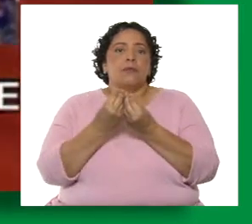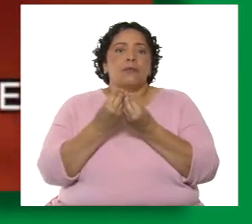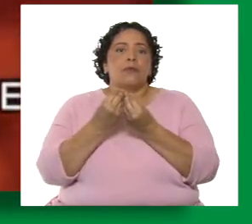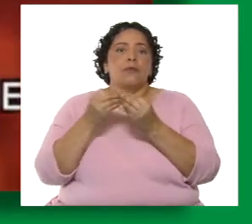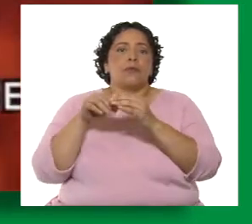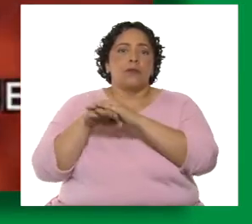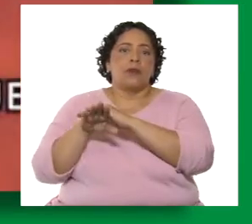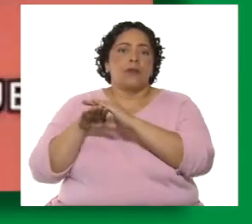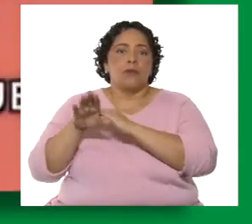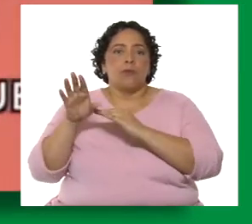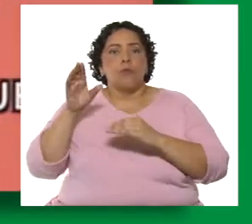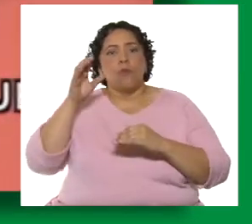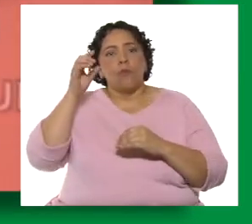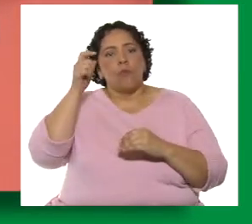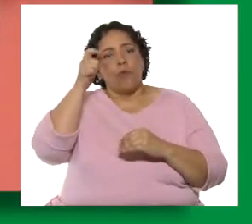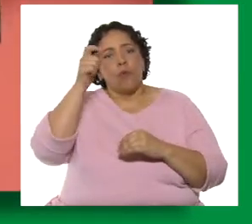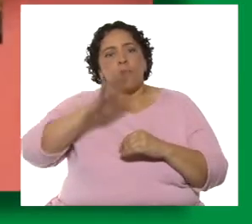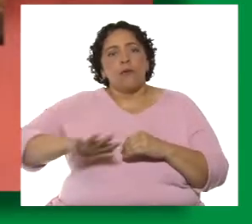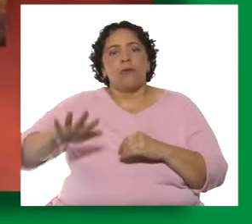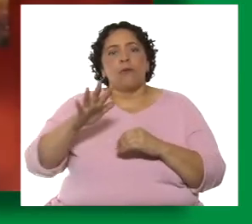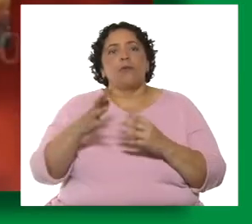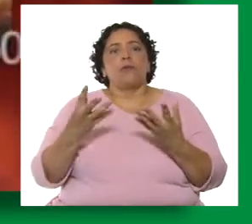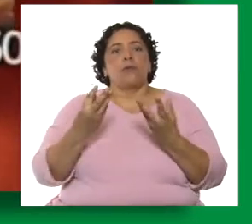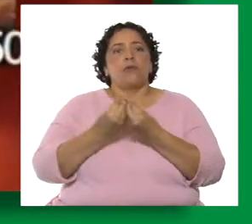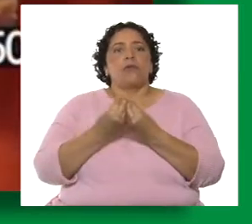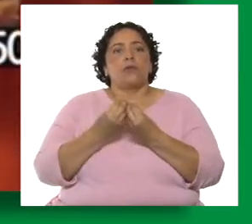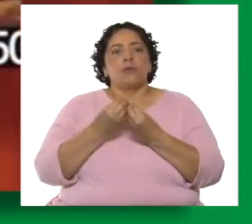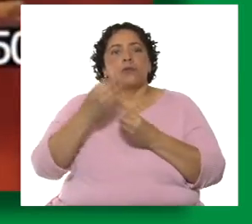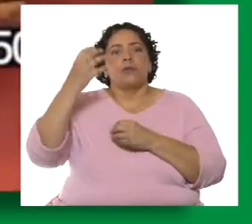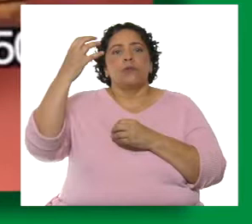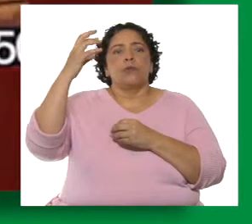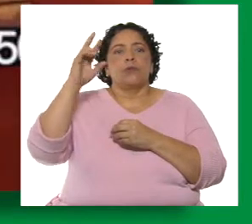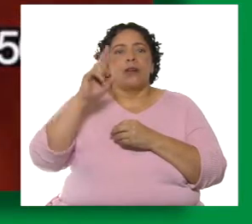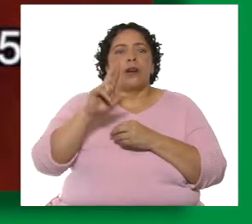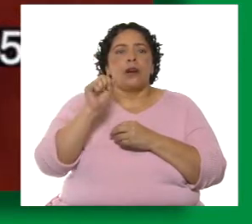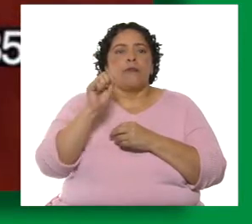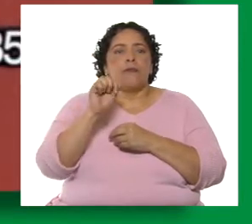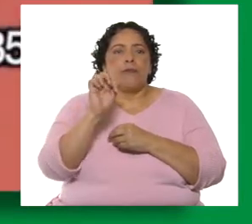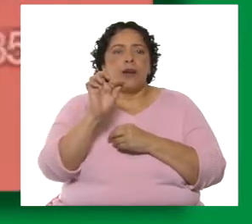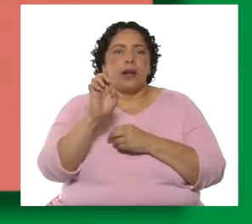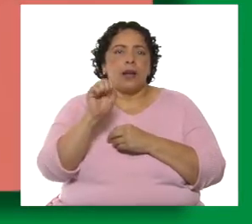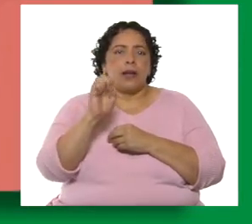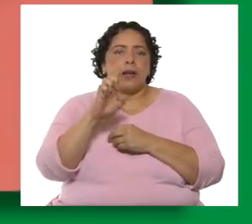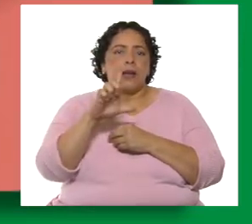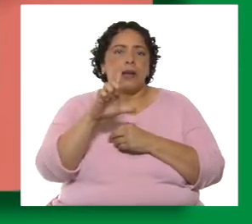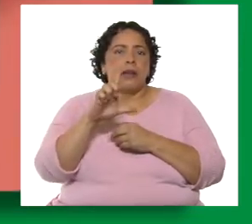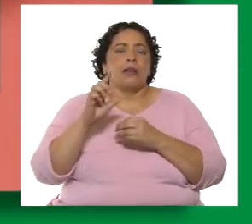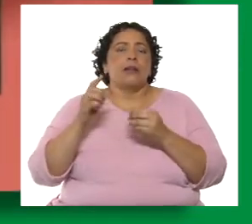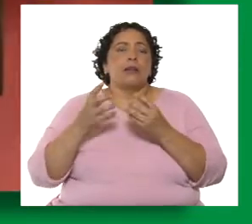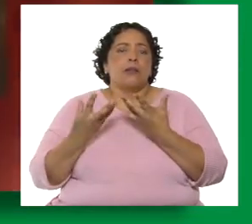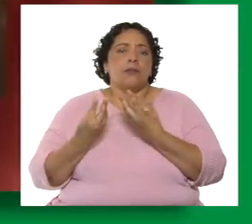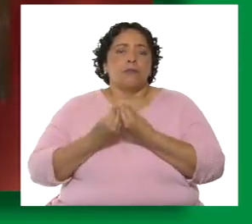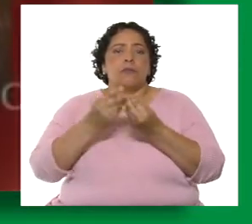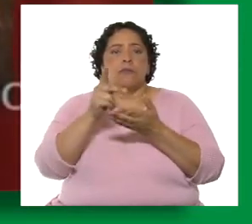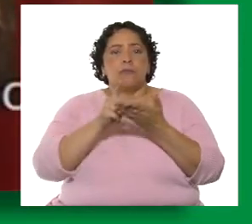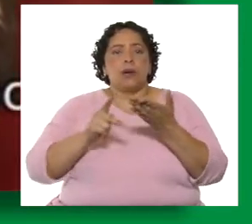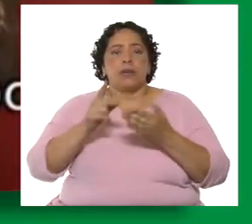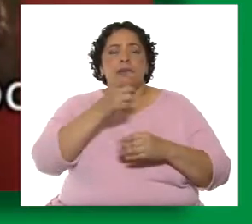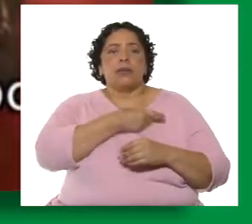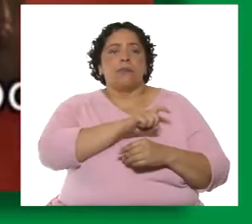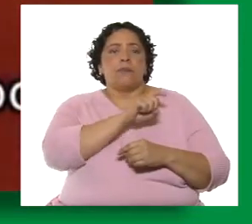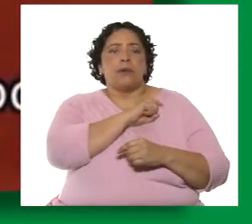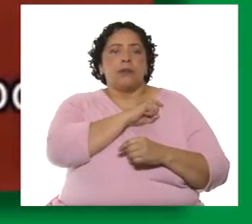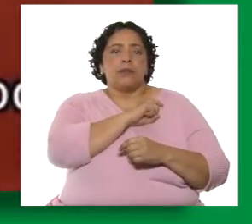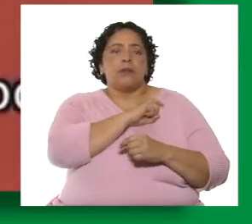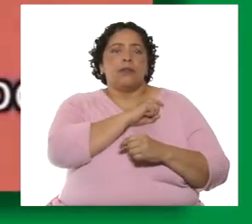el almacenamiento externo del pueblo. Bajo el mando de Rafael Guevara, con 350 soldados patriotas, y por la parte de los